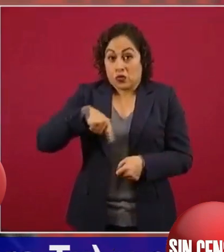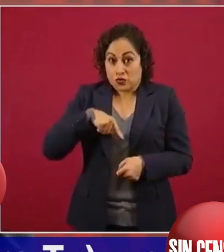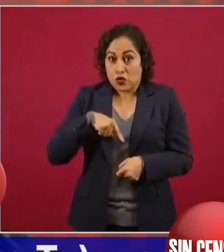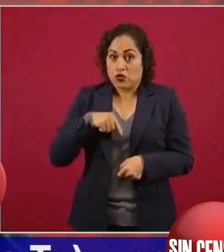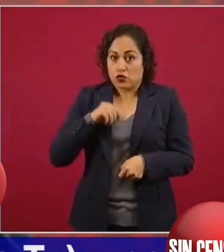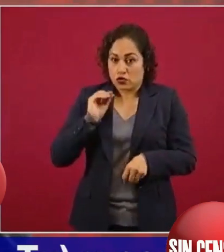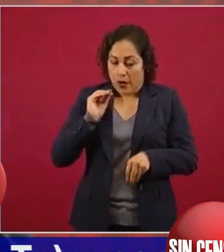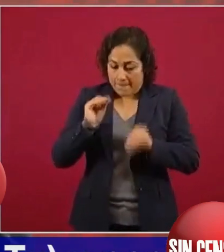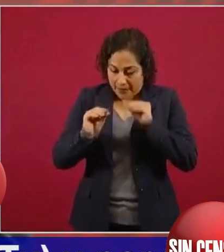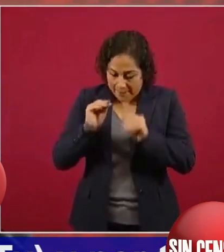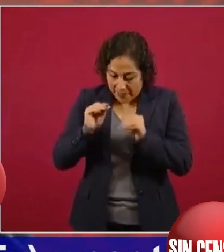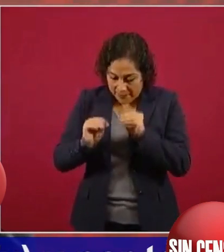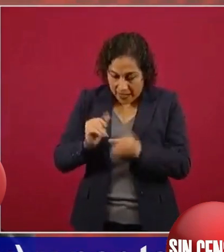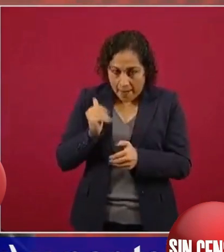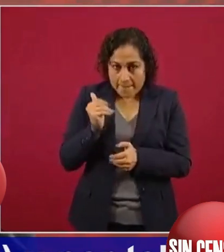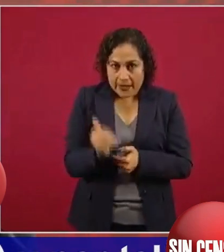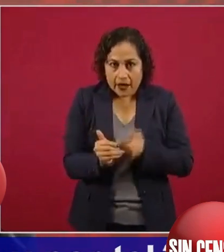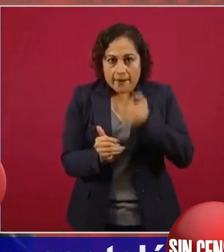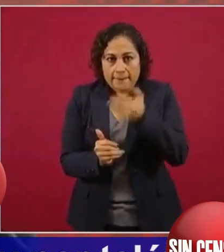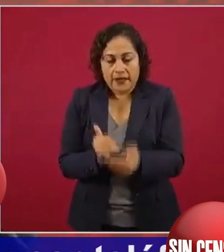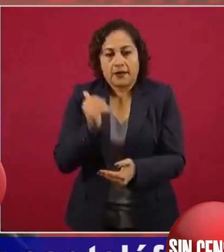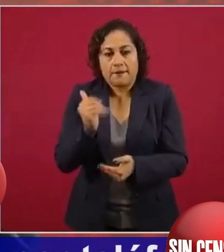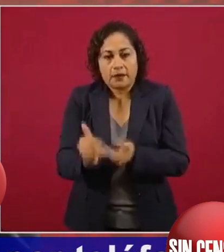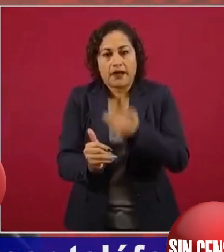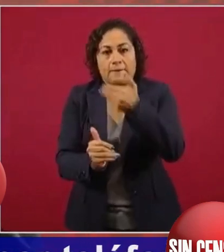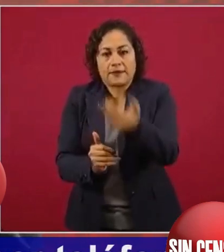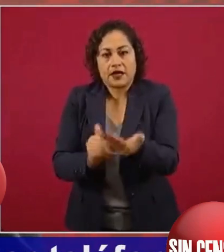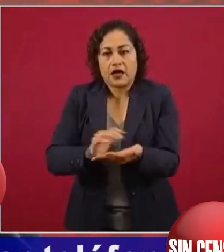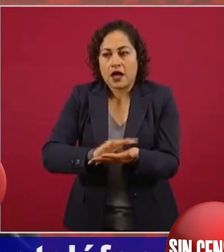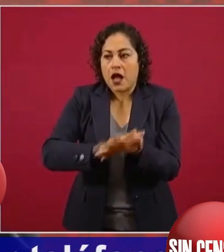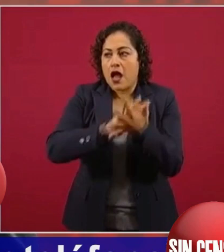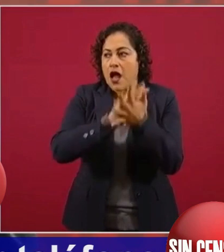avanzando cada vez más